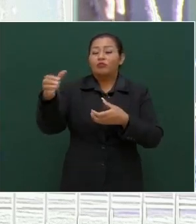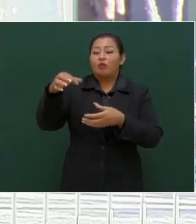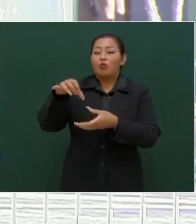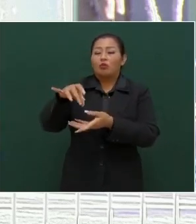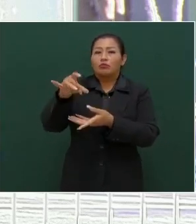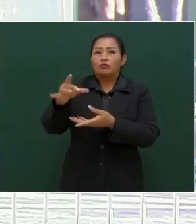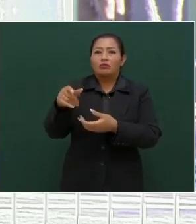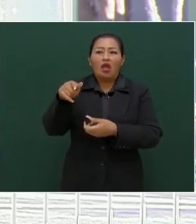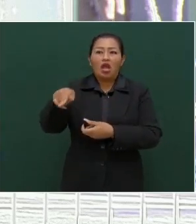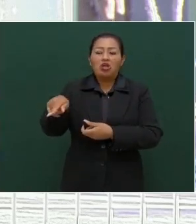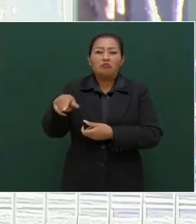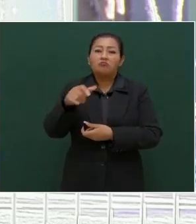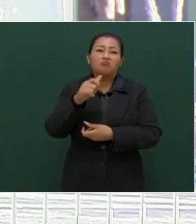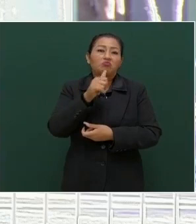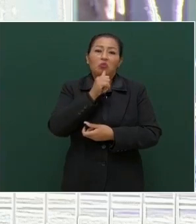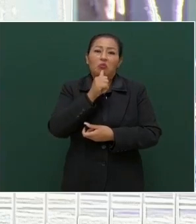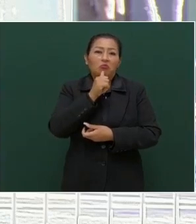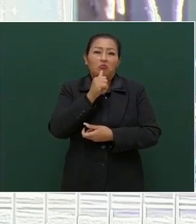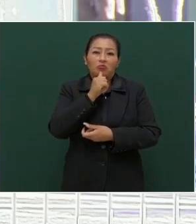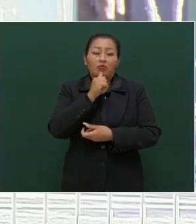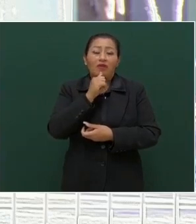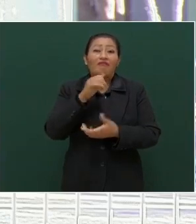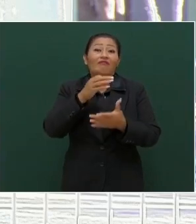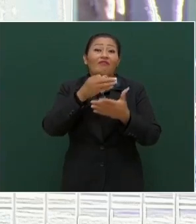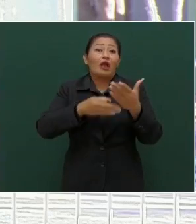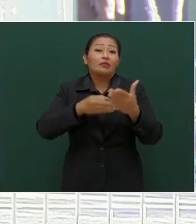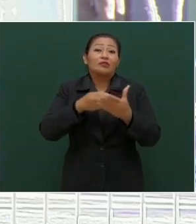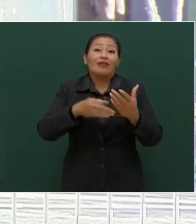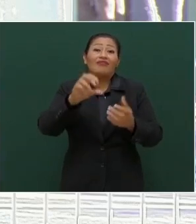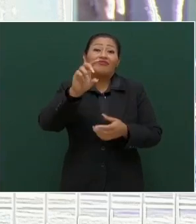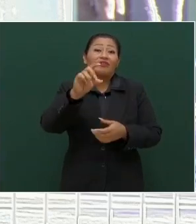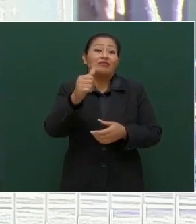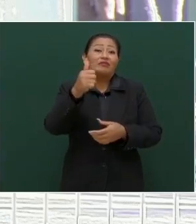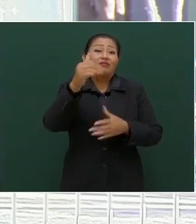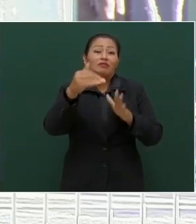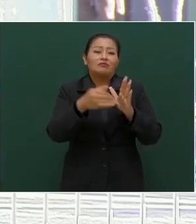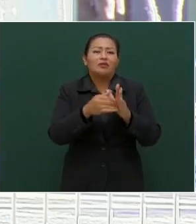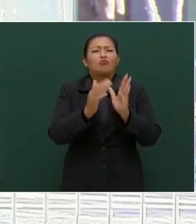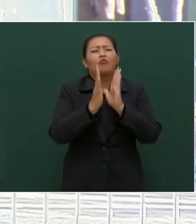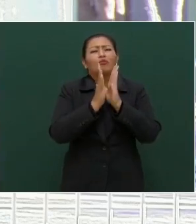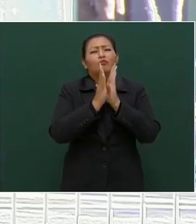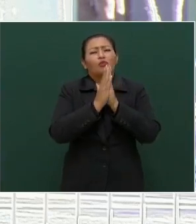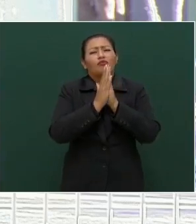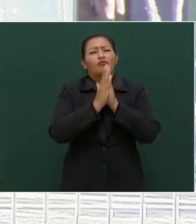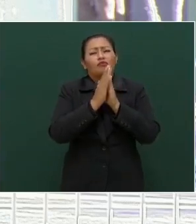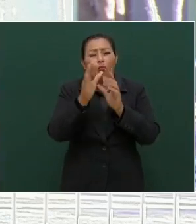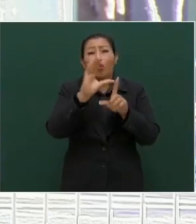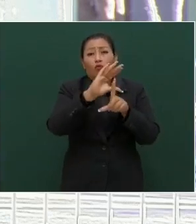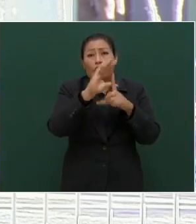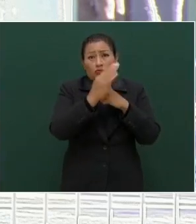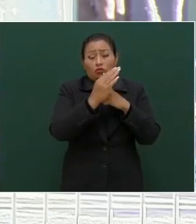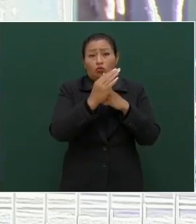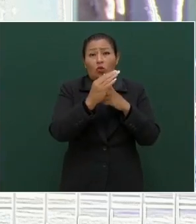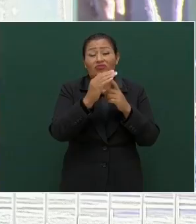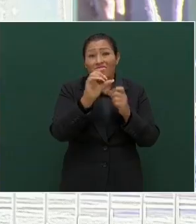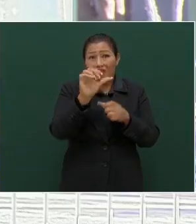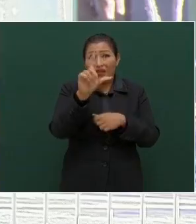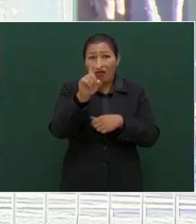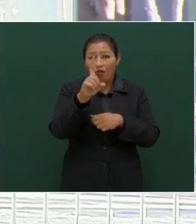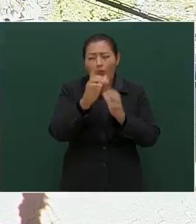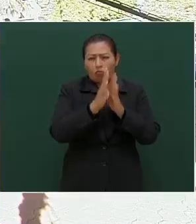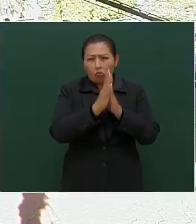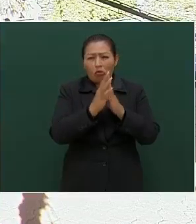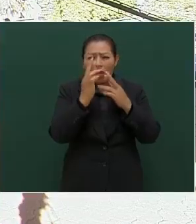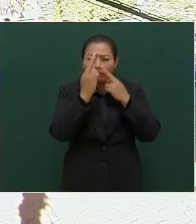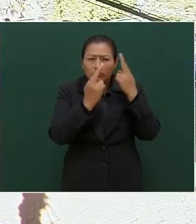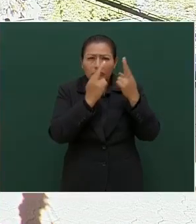y hoy se abastece a 23,000. Saber si es posible, bueno, que en esto se pueda revisar con la Comisión Nacional del Agua este tema y